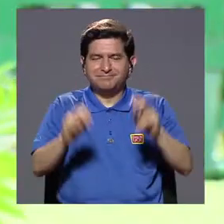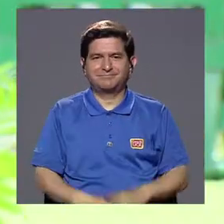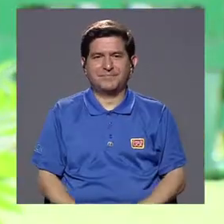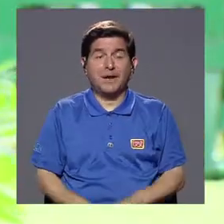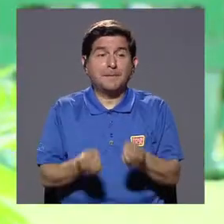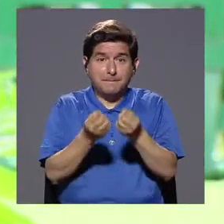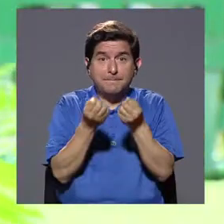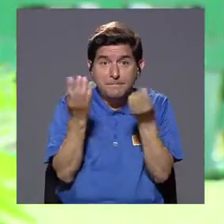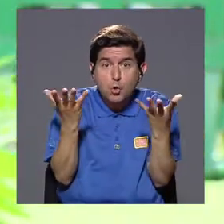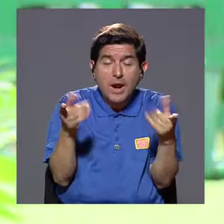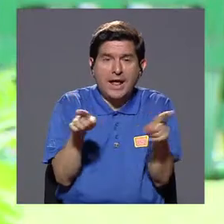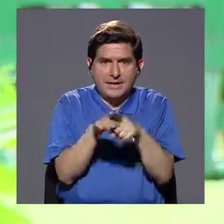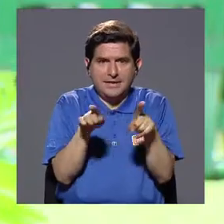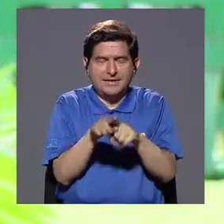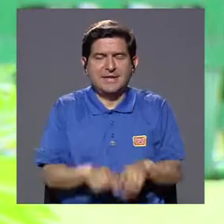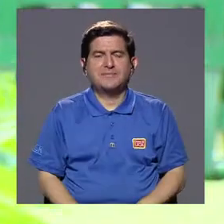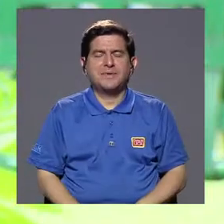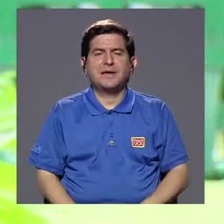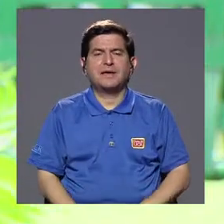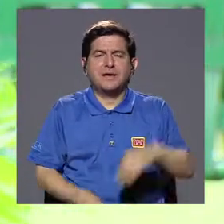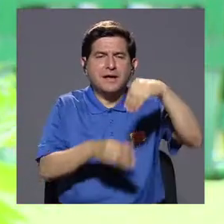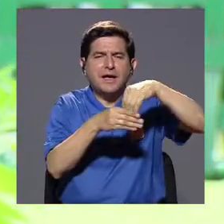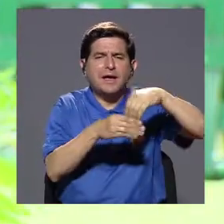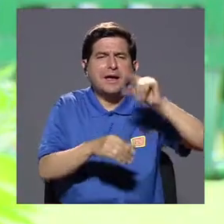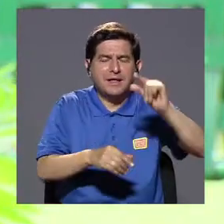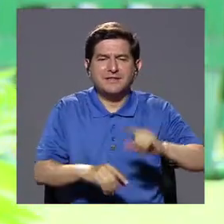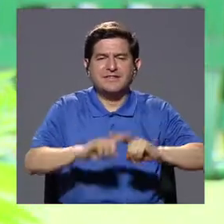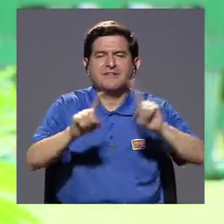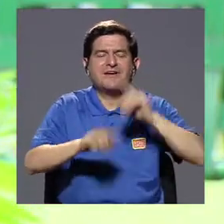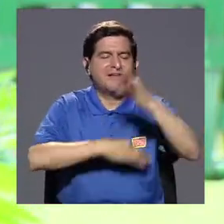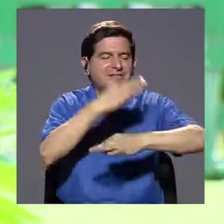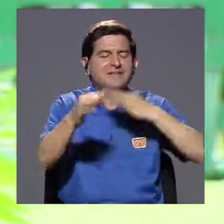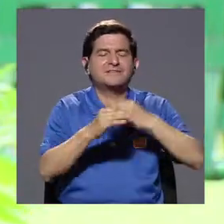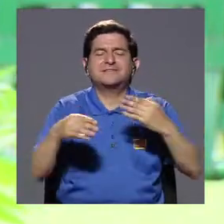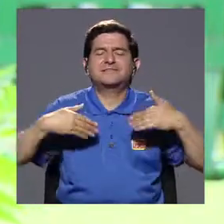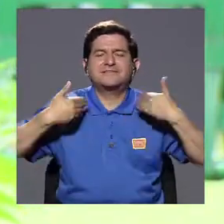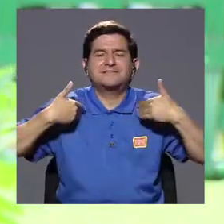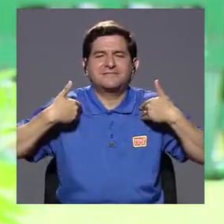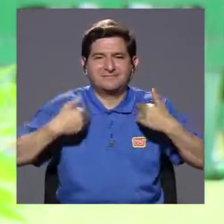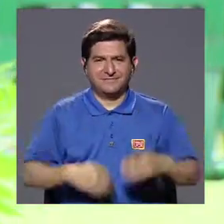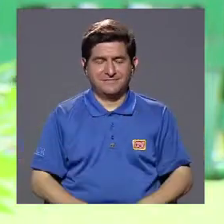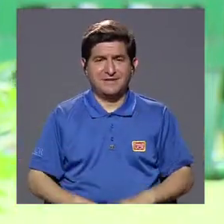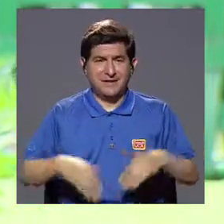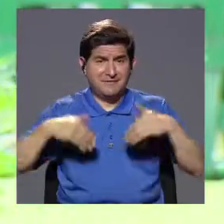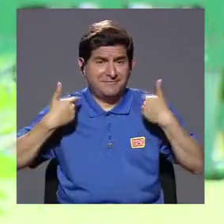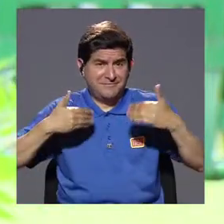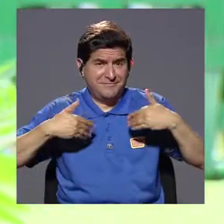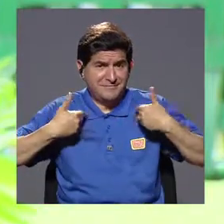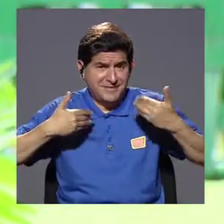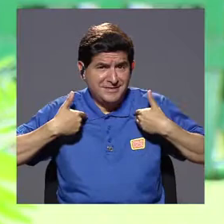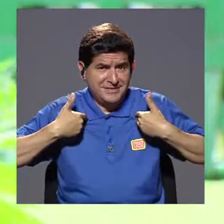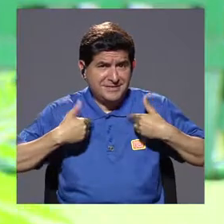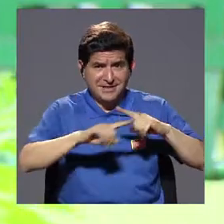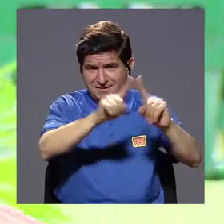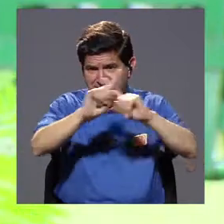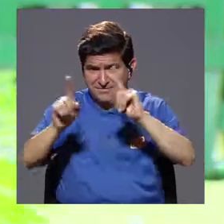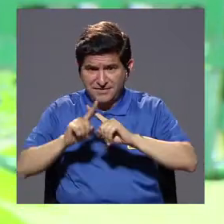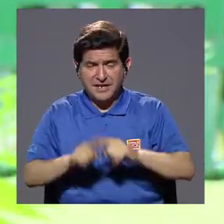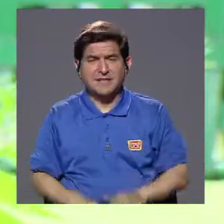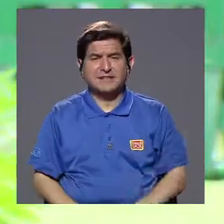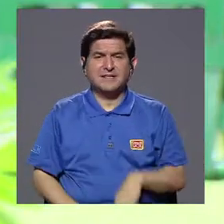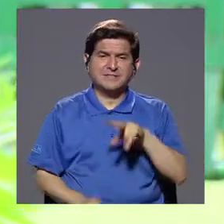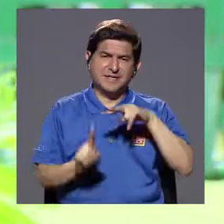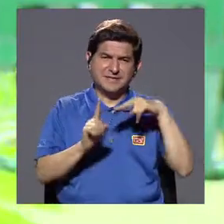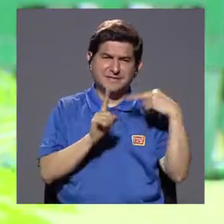en plural y en dosis felicidades yo creo que felicidad o felicidad es